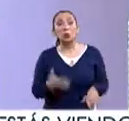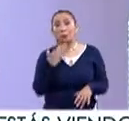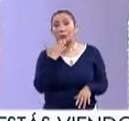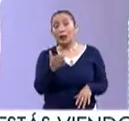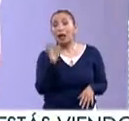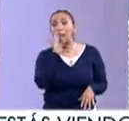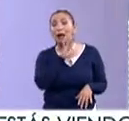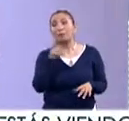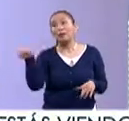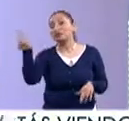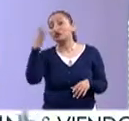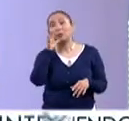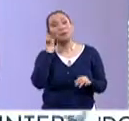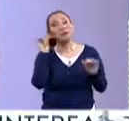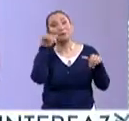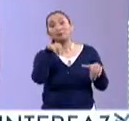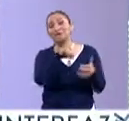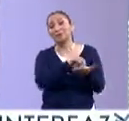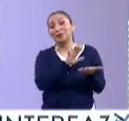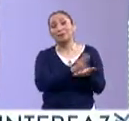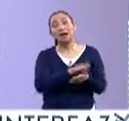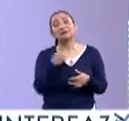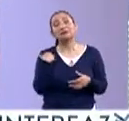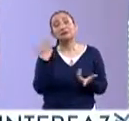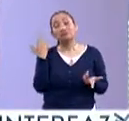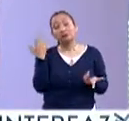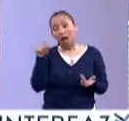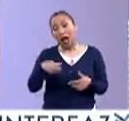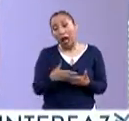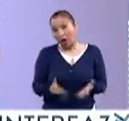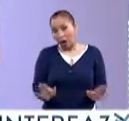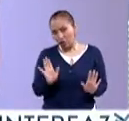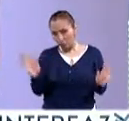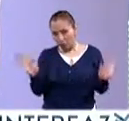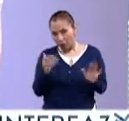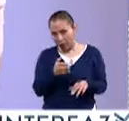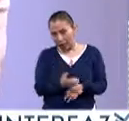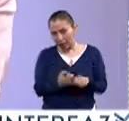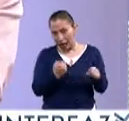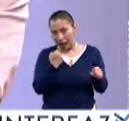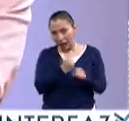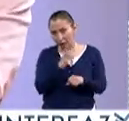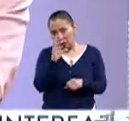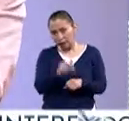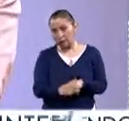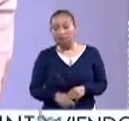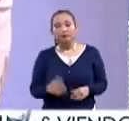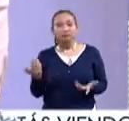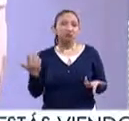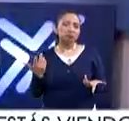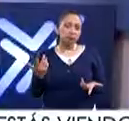buena la mala procesos que ya no se van a poder recibir al menos por este año entonces